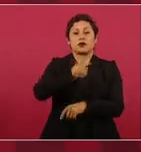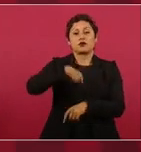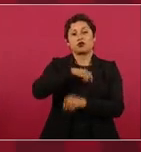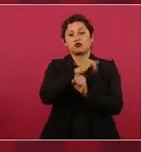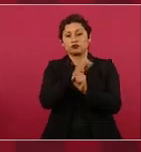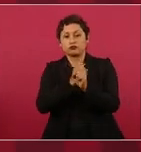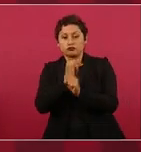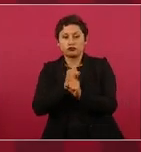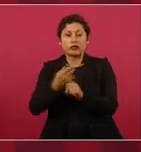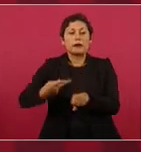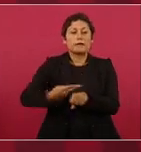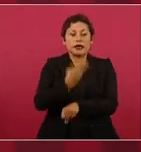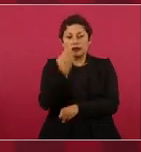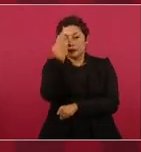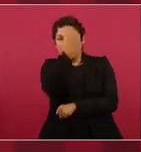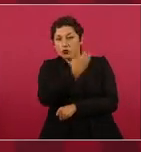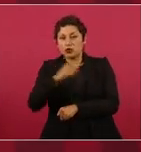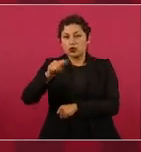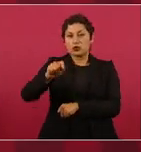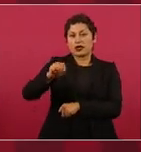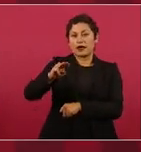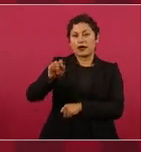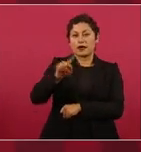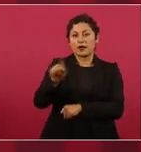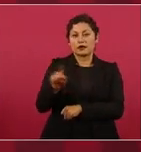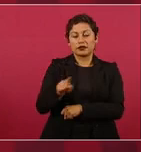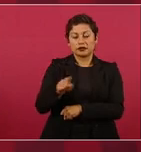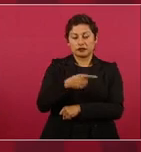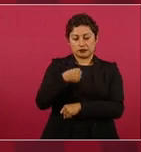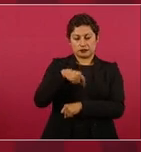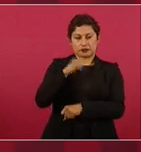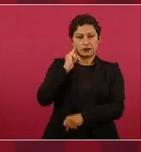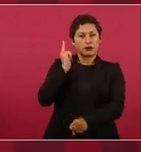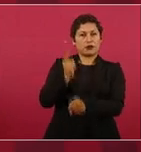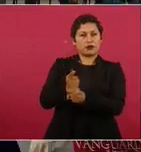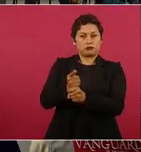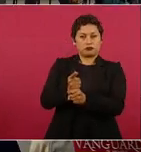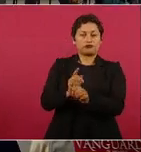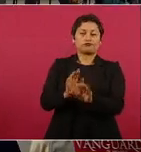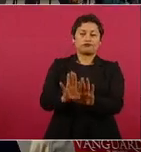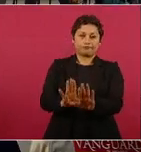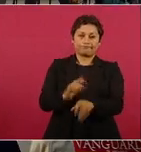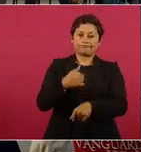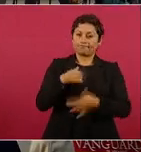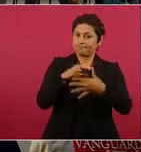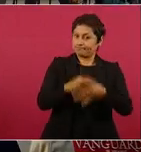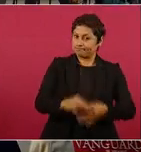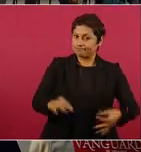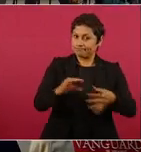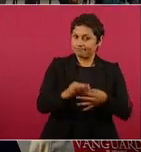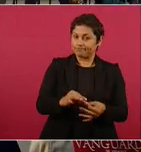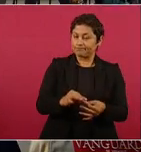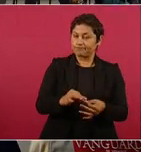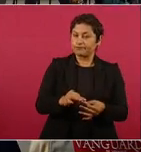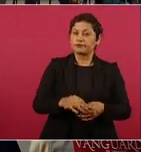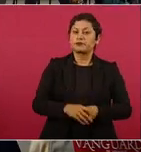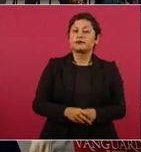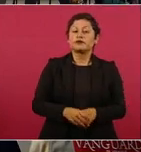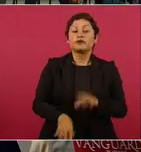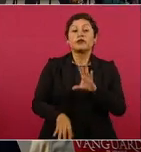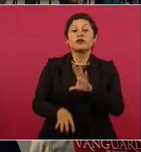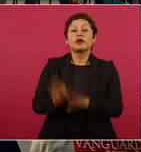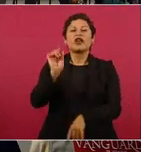metabólico en el país y descubrimos un fenómeno que vale la pena mencionar. En el